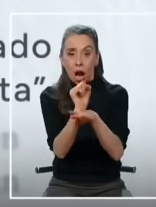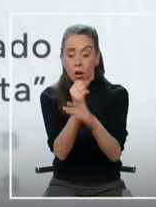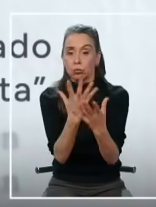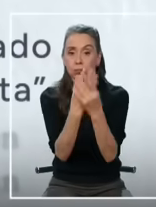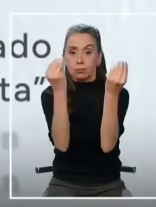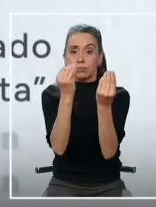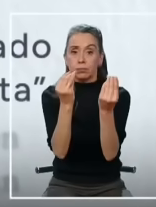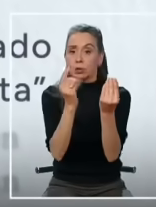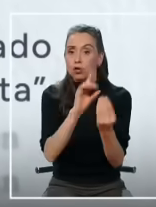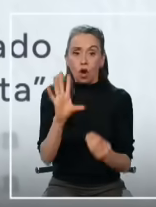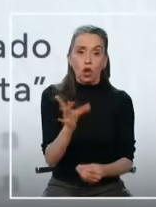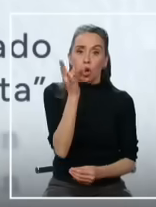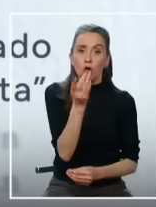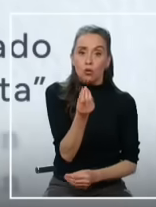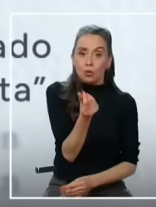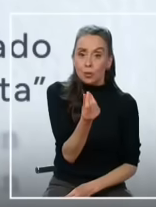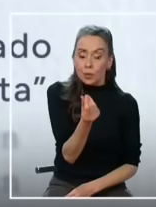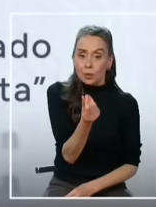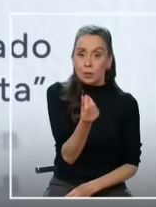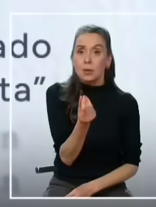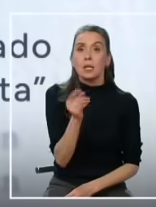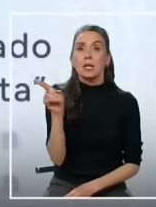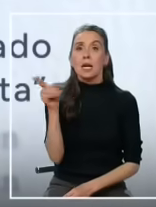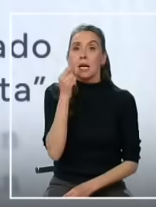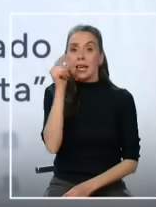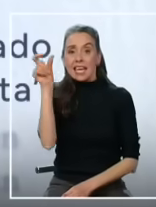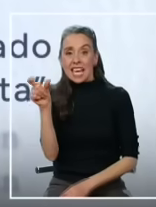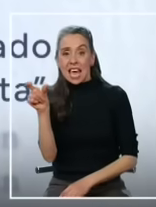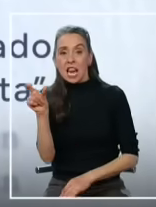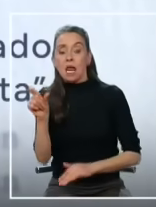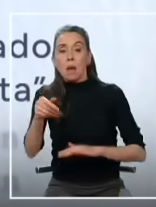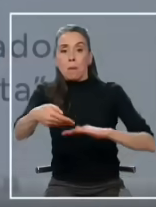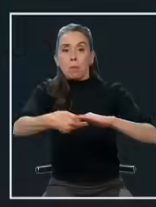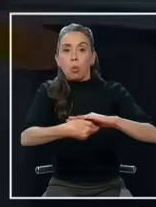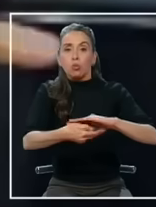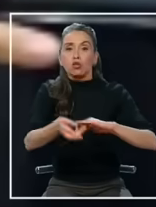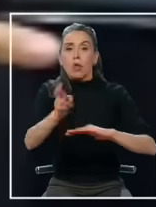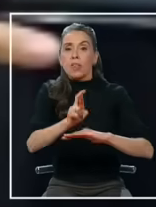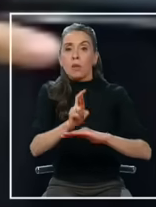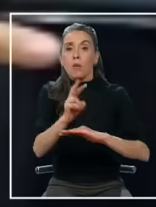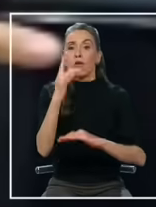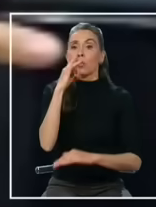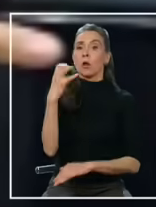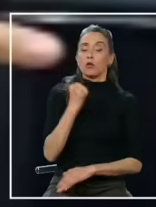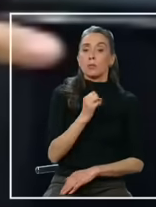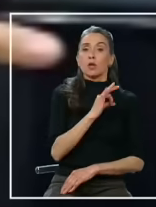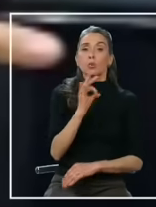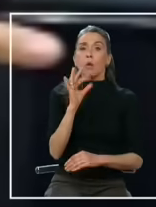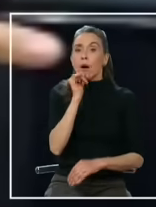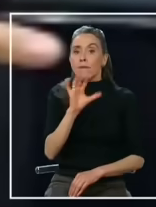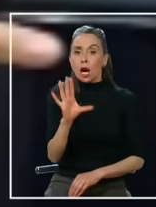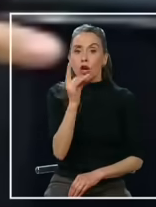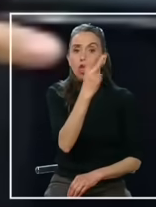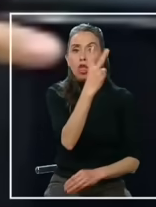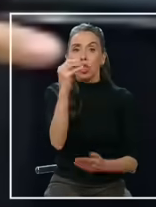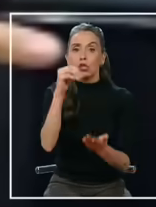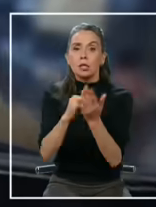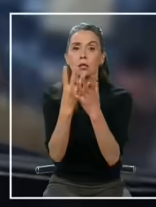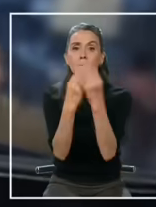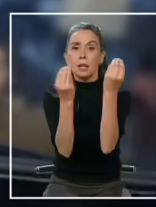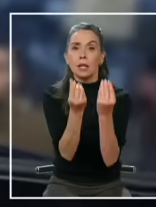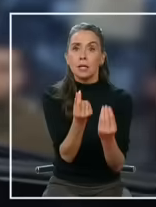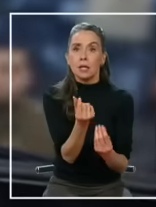habían encontrado nada, suponiendo que él los colocó en ese lugar de vuelta. Jamás encontraron los otros 200 mil